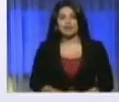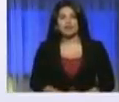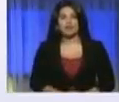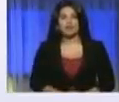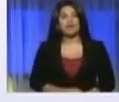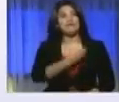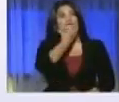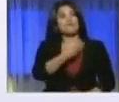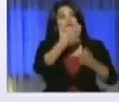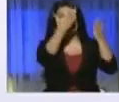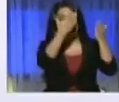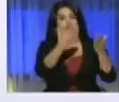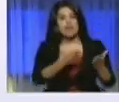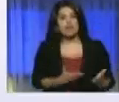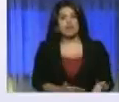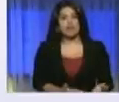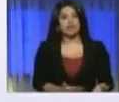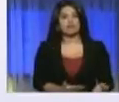Fidel Castro.